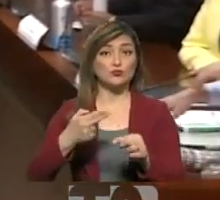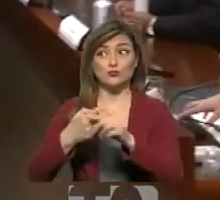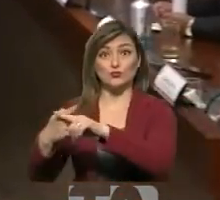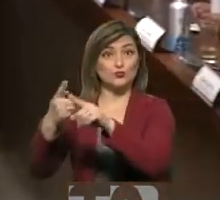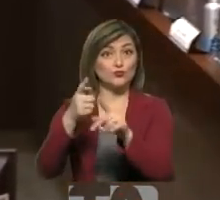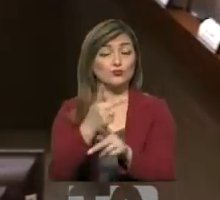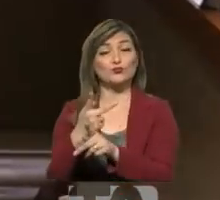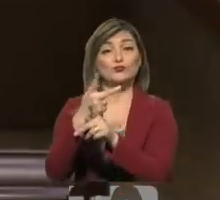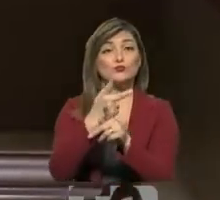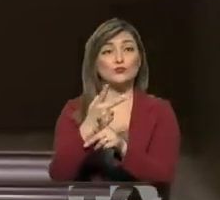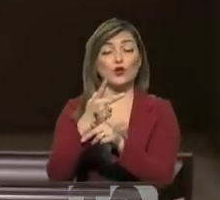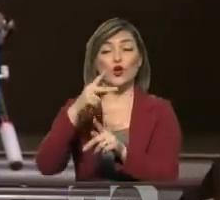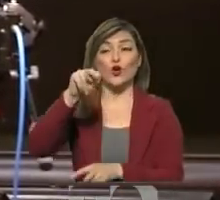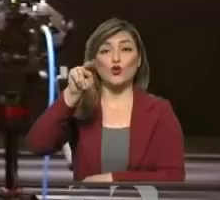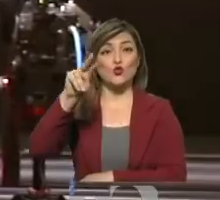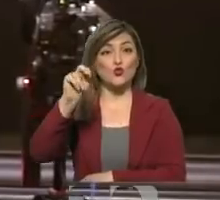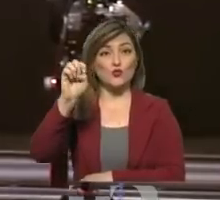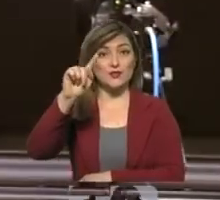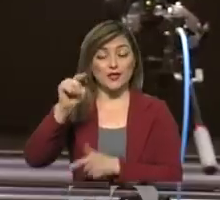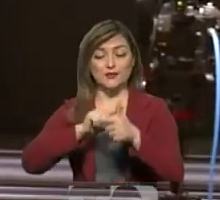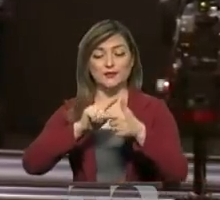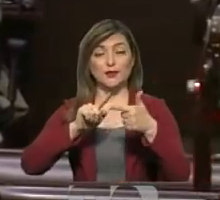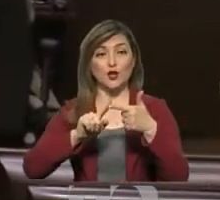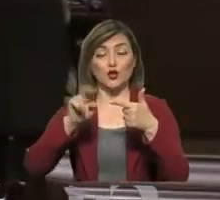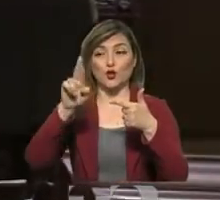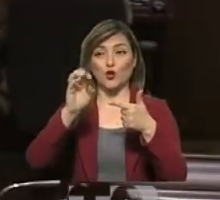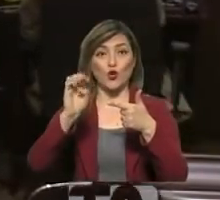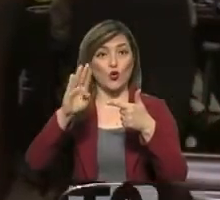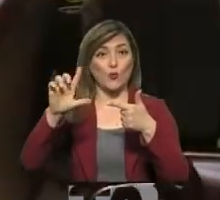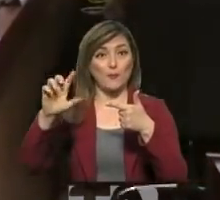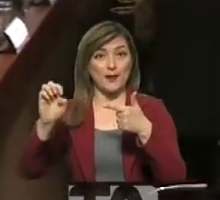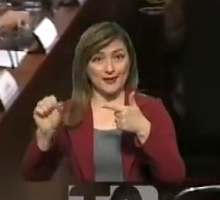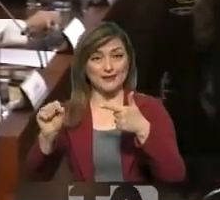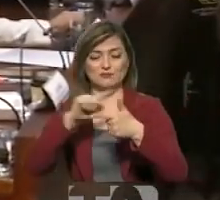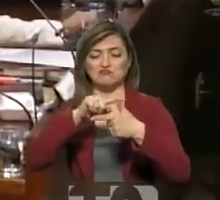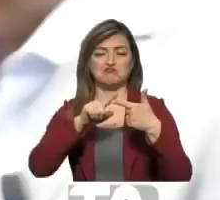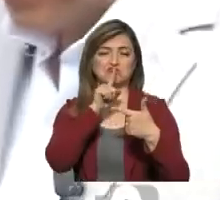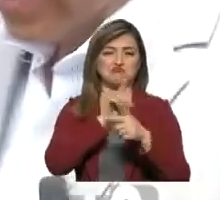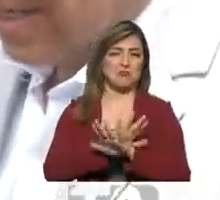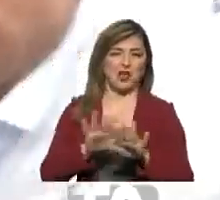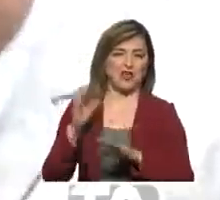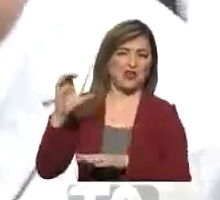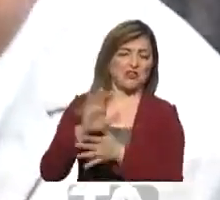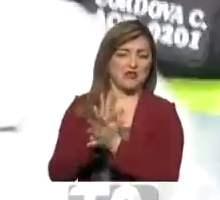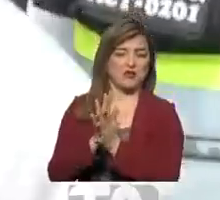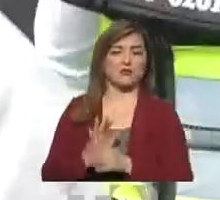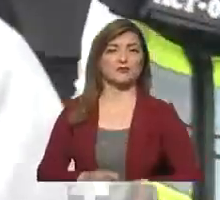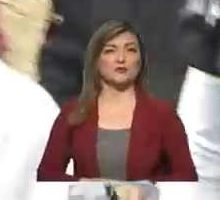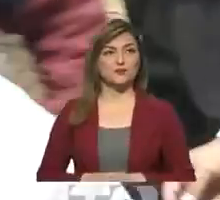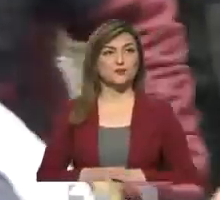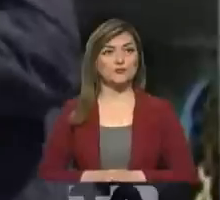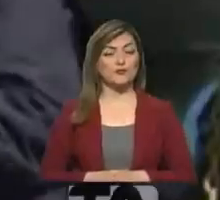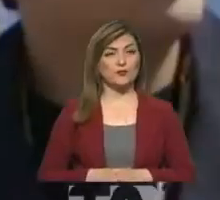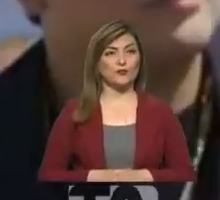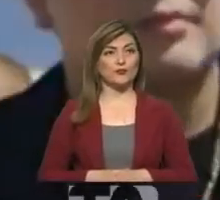ediles, excepto Orlando Núñez y Luis Robles de la Revolución Ciudadana, cuestionaron fuertemente la gestión de Yunda al mando de la